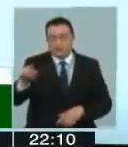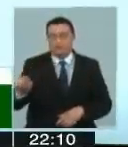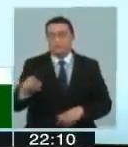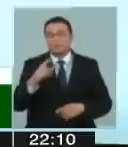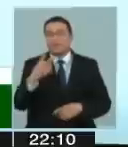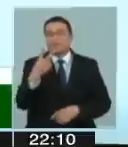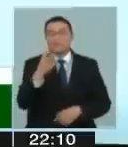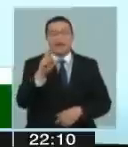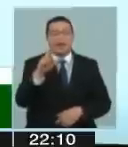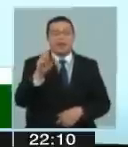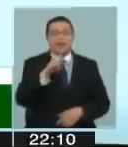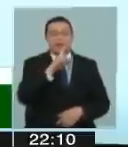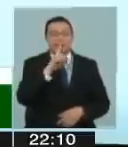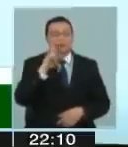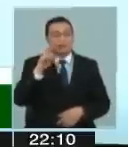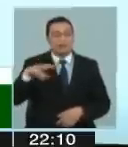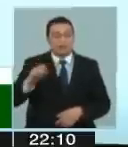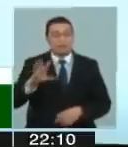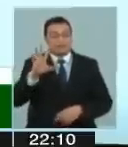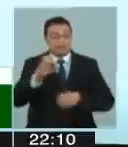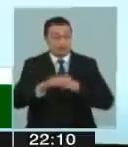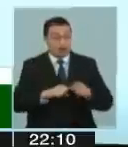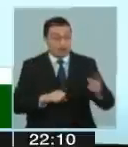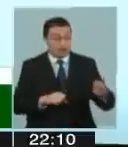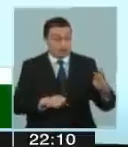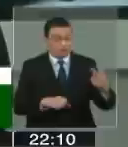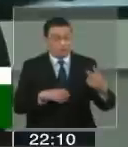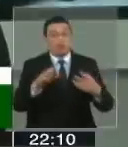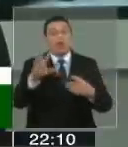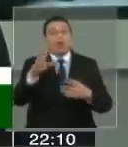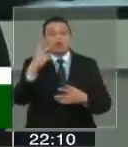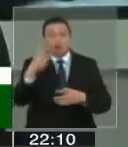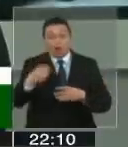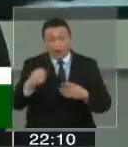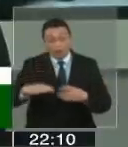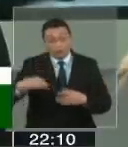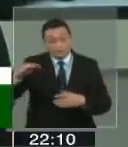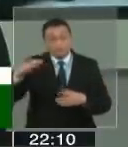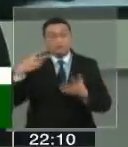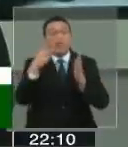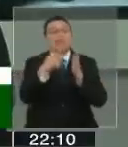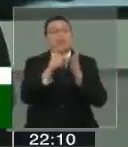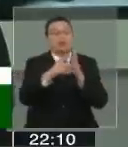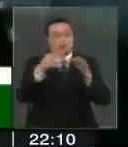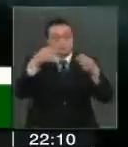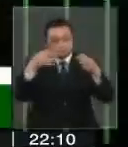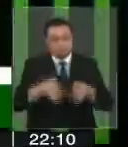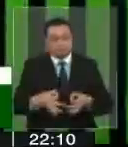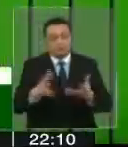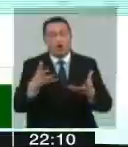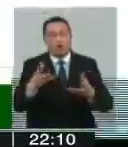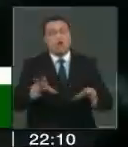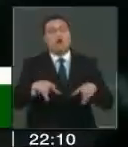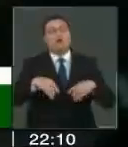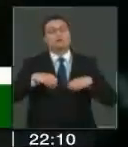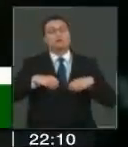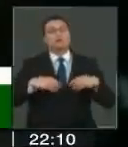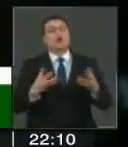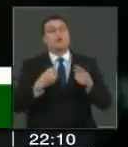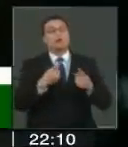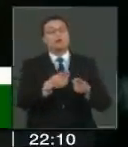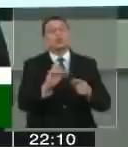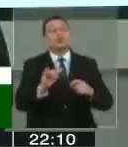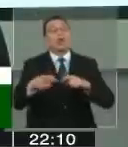decíamos, de Valentina. Tiene 5 años. A los 2 años recibió el diagnóstico. Claro. ¿Cómo se recibe una noticia así? ¿Cómo la recibieron tú y tu